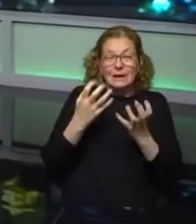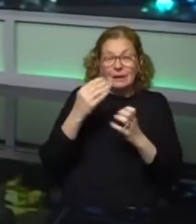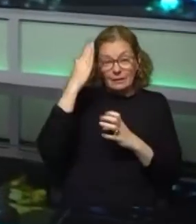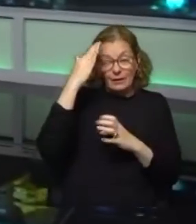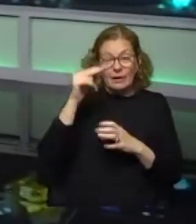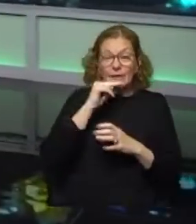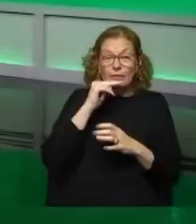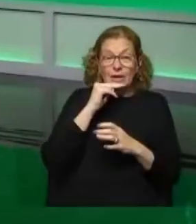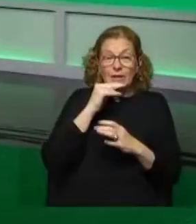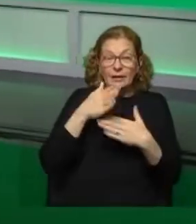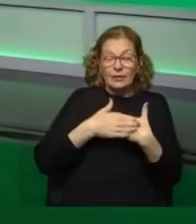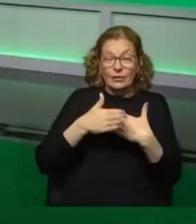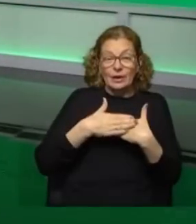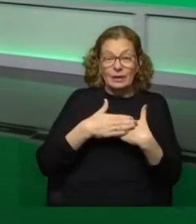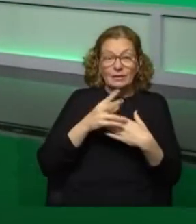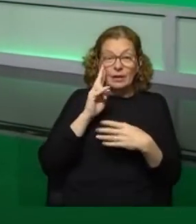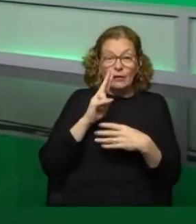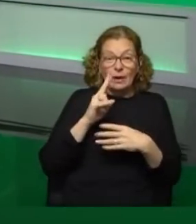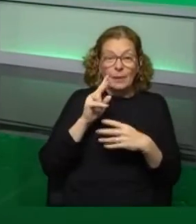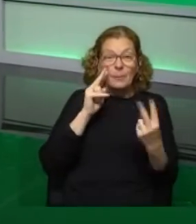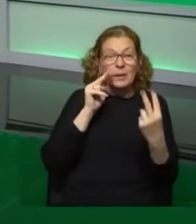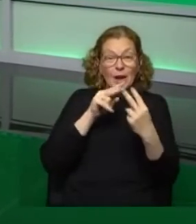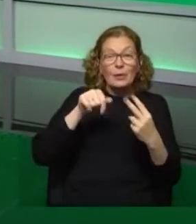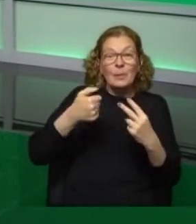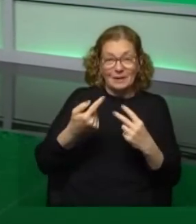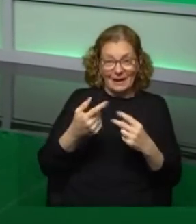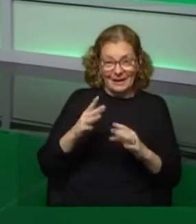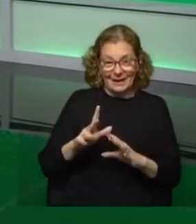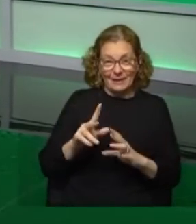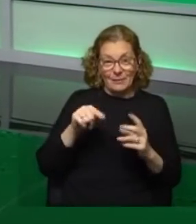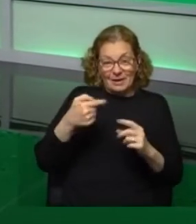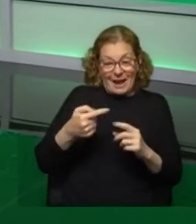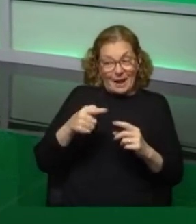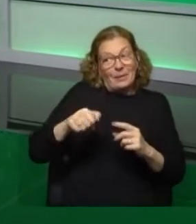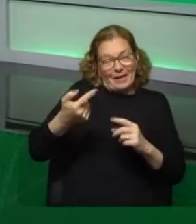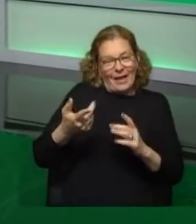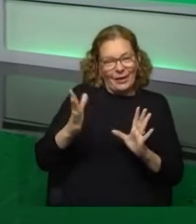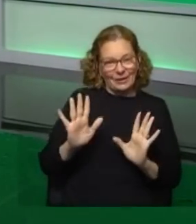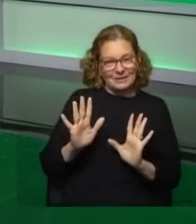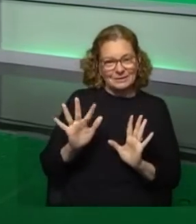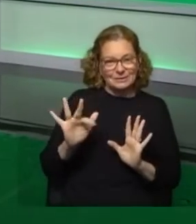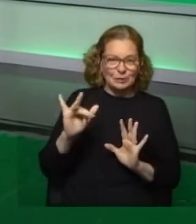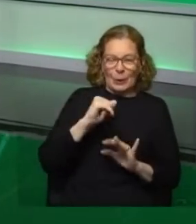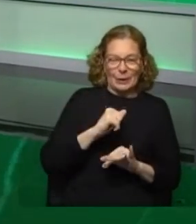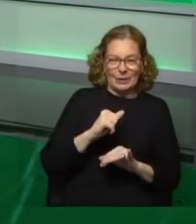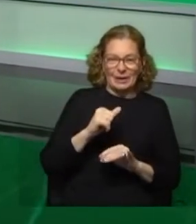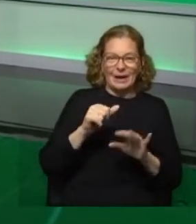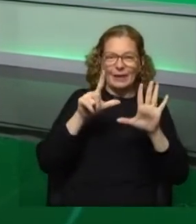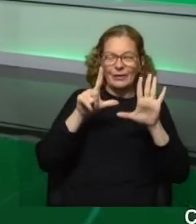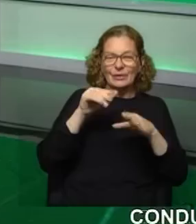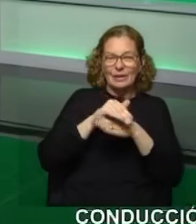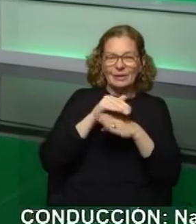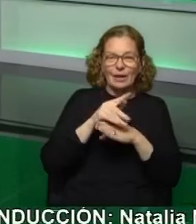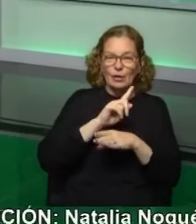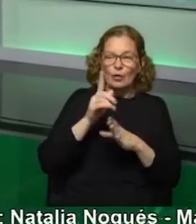va a estar el viernes puerta del fin de semana van a tener que mirarnos mañana sí claro mañana pasado todos los días a las 19 horas